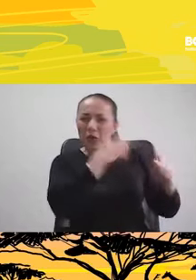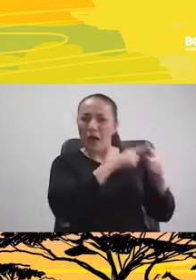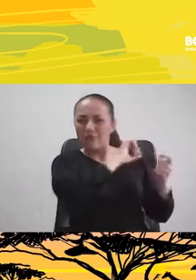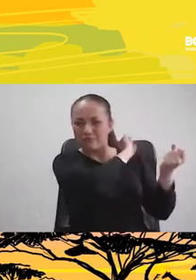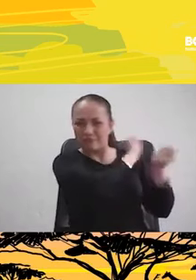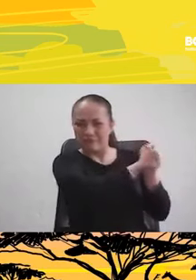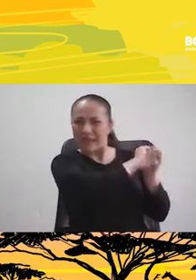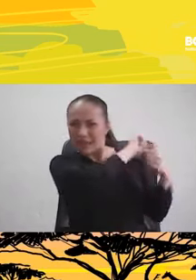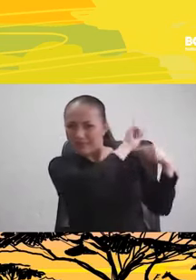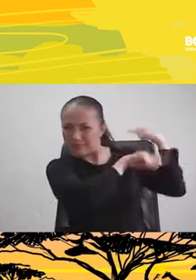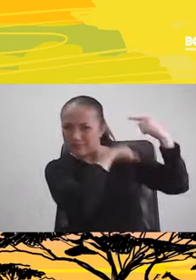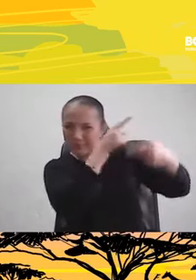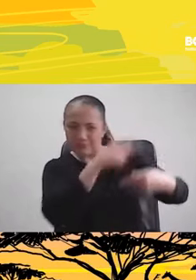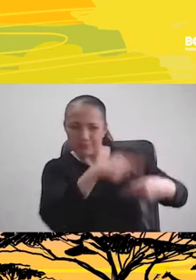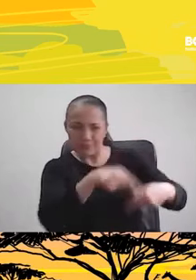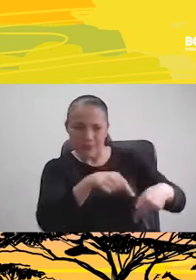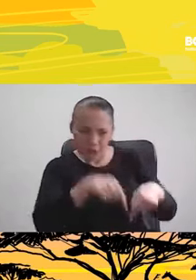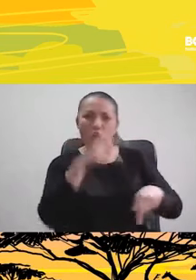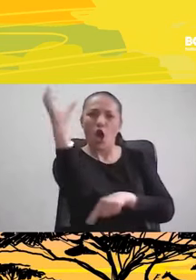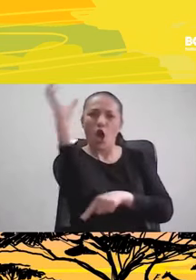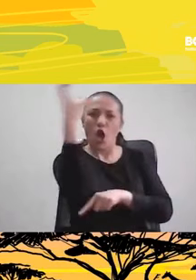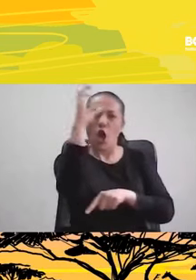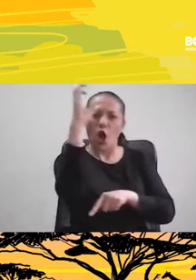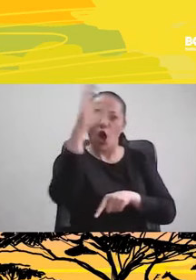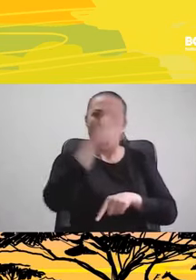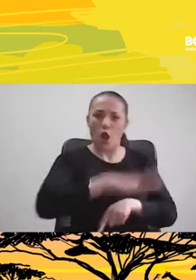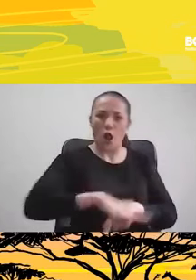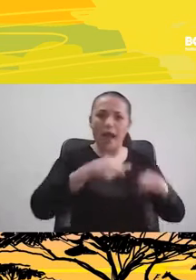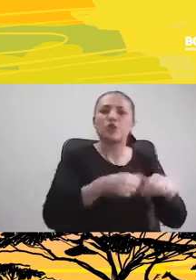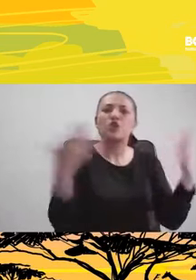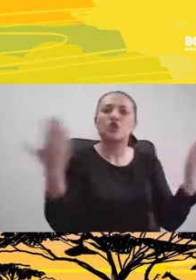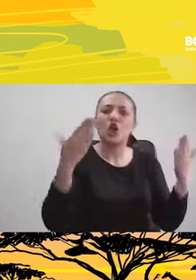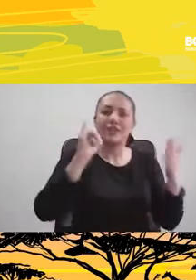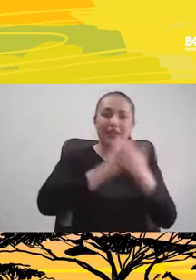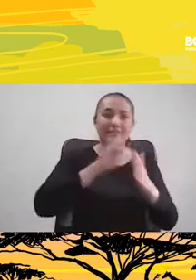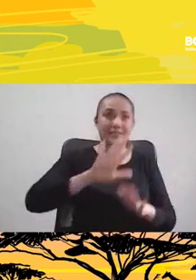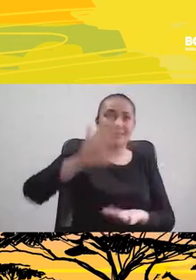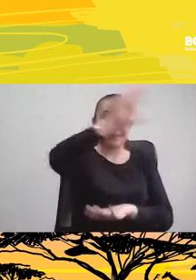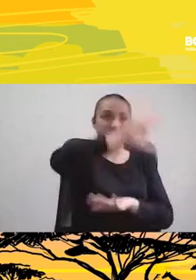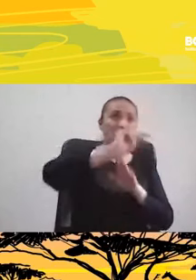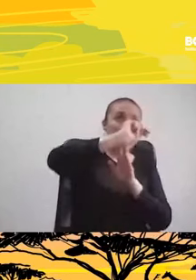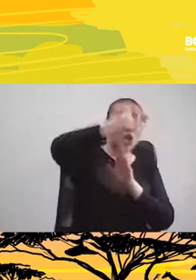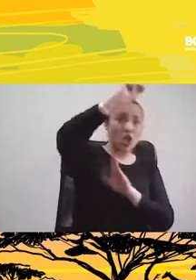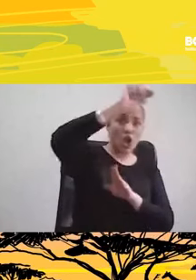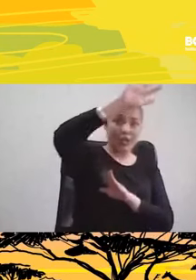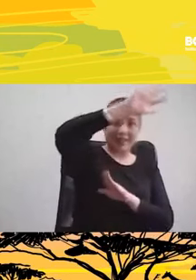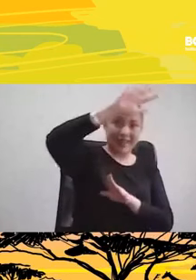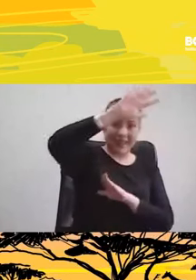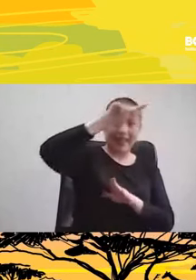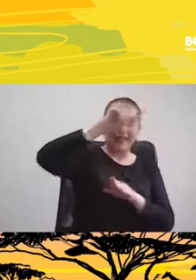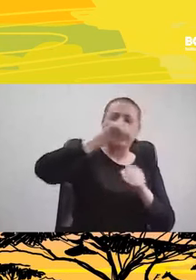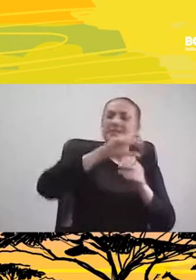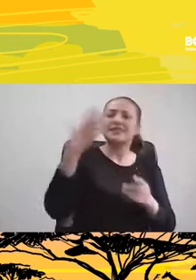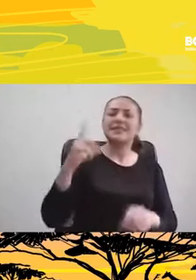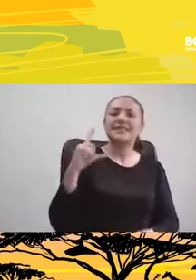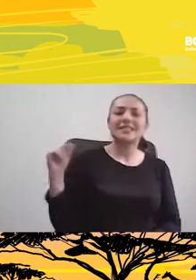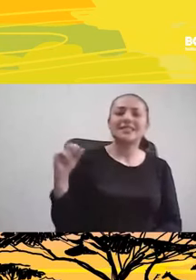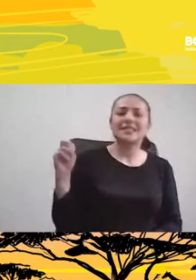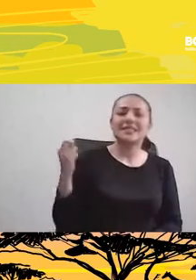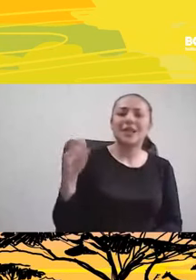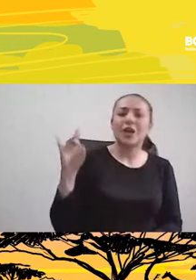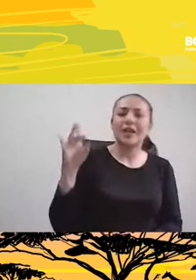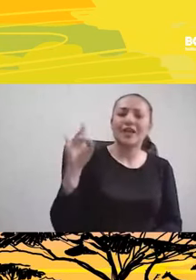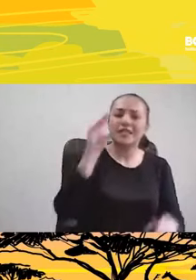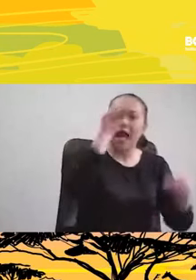libertad se refugiaron en territorios de la costa norte desde el siglo XV, en lo que después